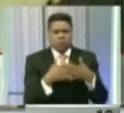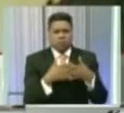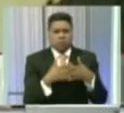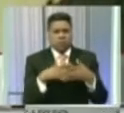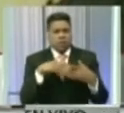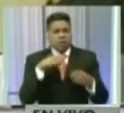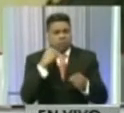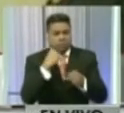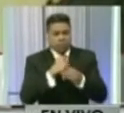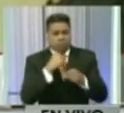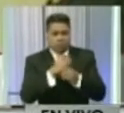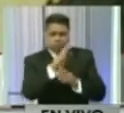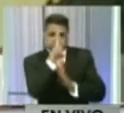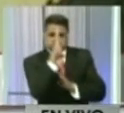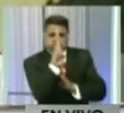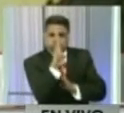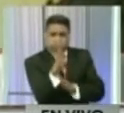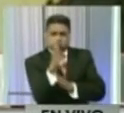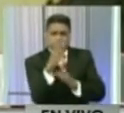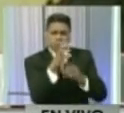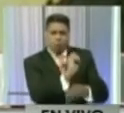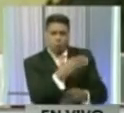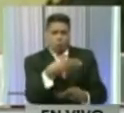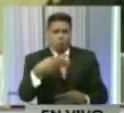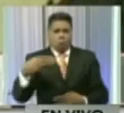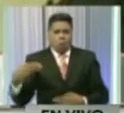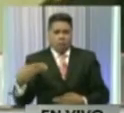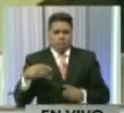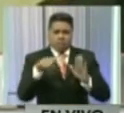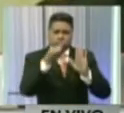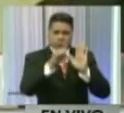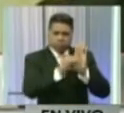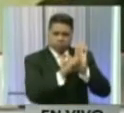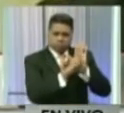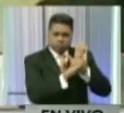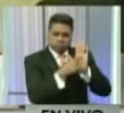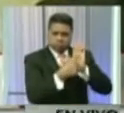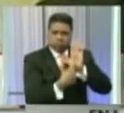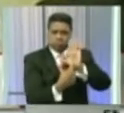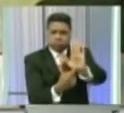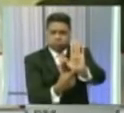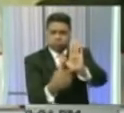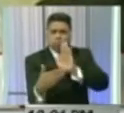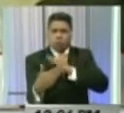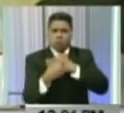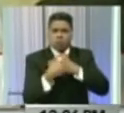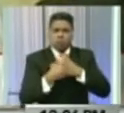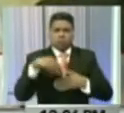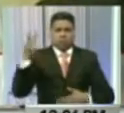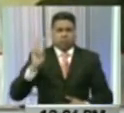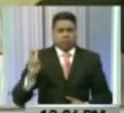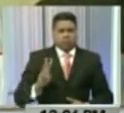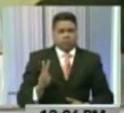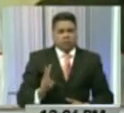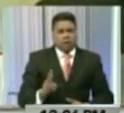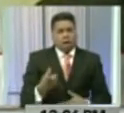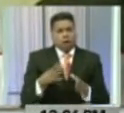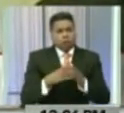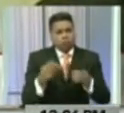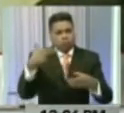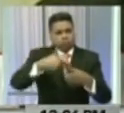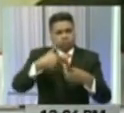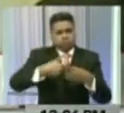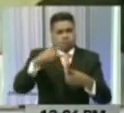directamente. El decreto de Obama es una actuación directa. la baja de los precios del